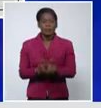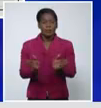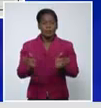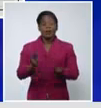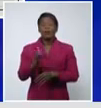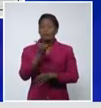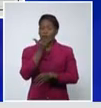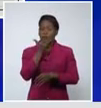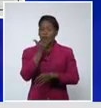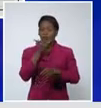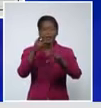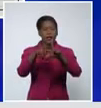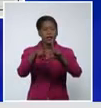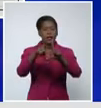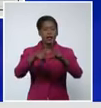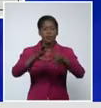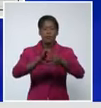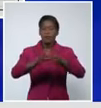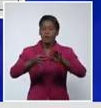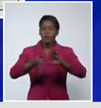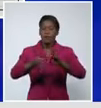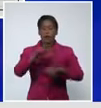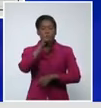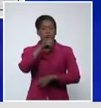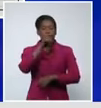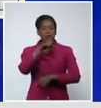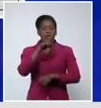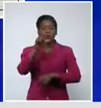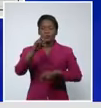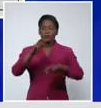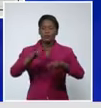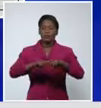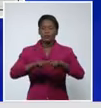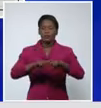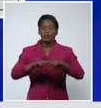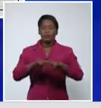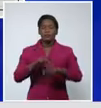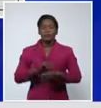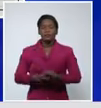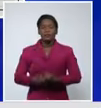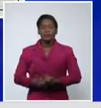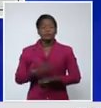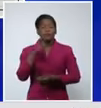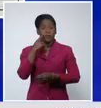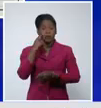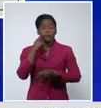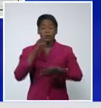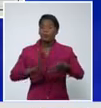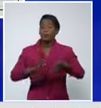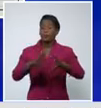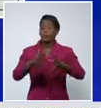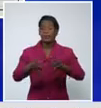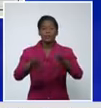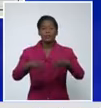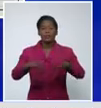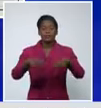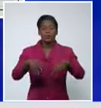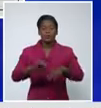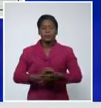Regla, Guanabacoa, Cotorro, Centro Habana, pero con con mucho riesgo en todo el